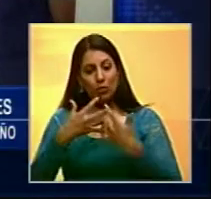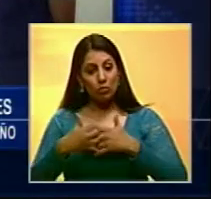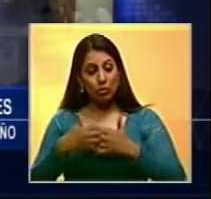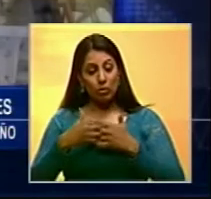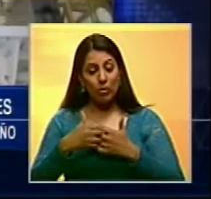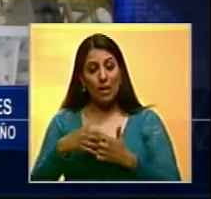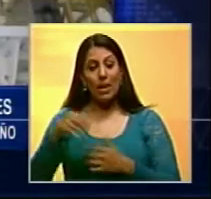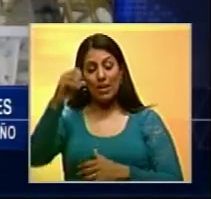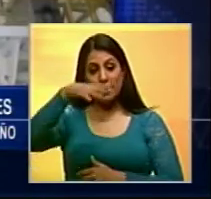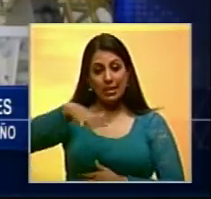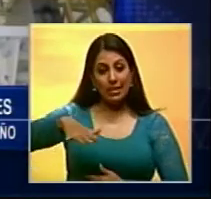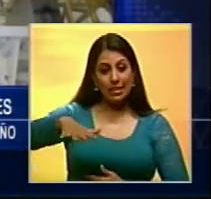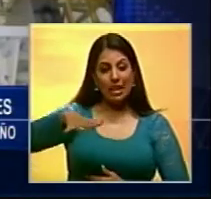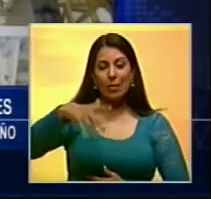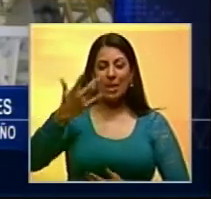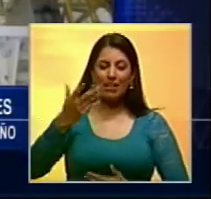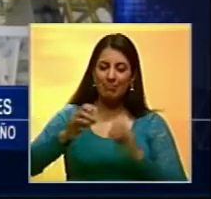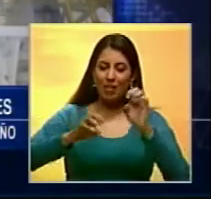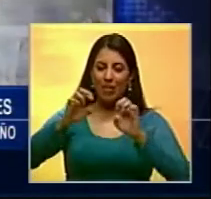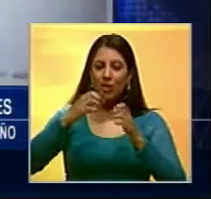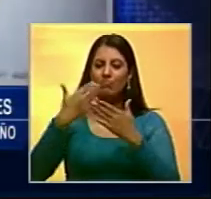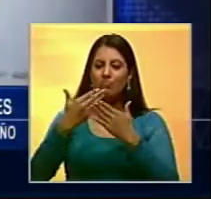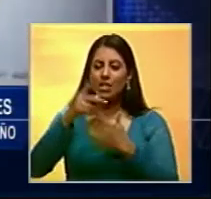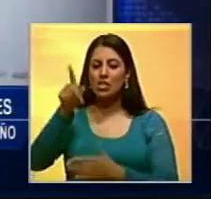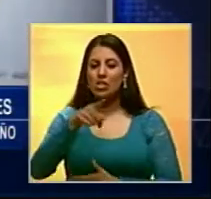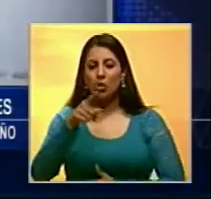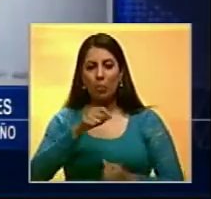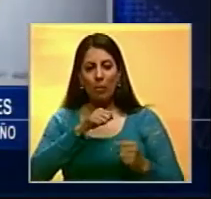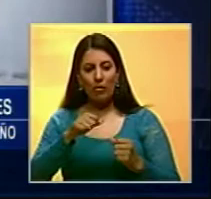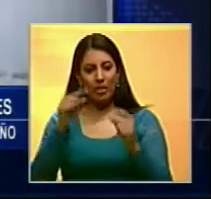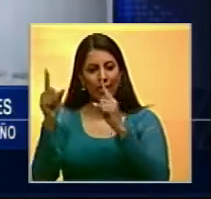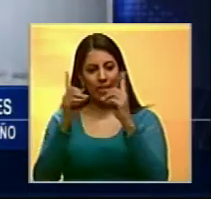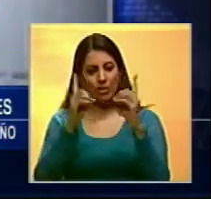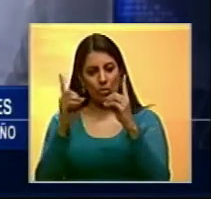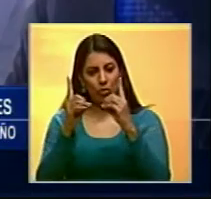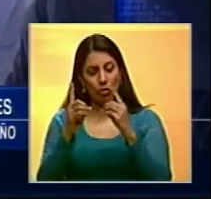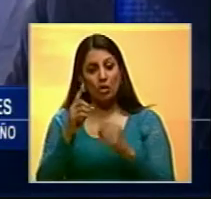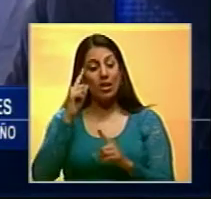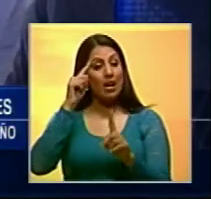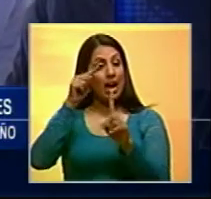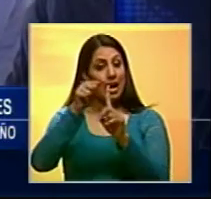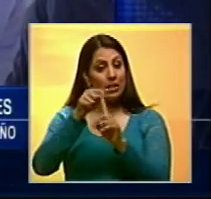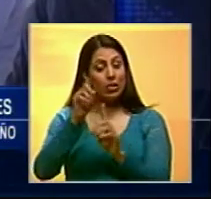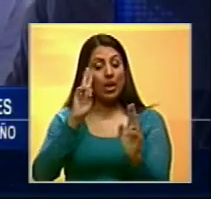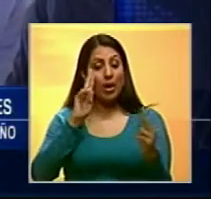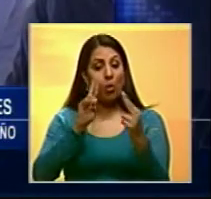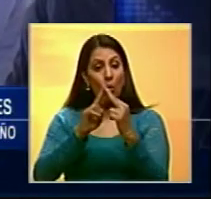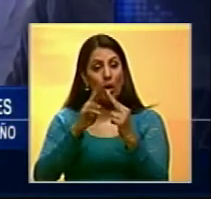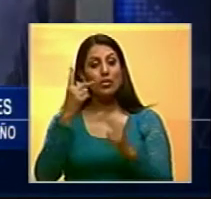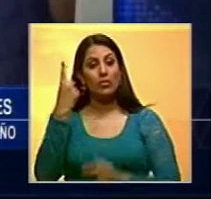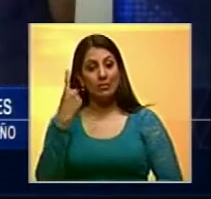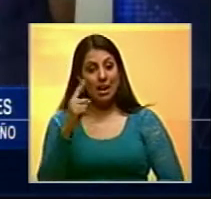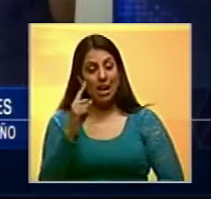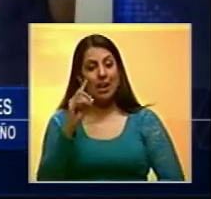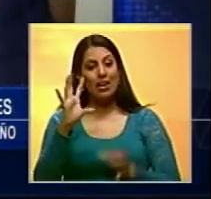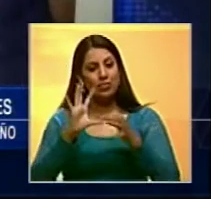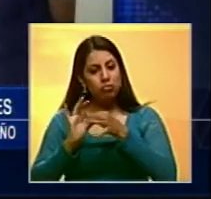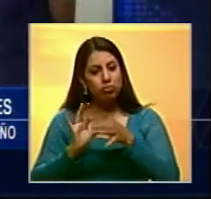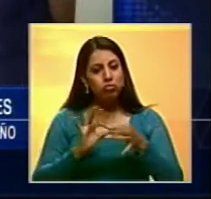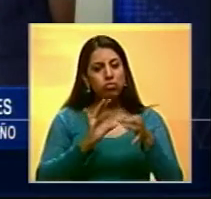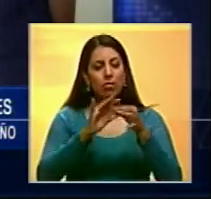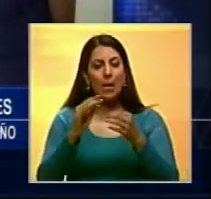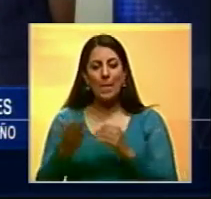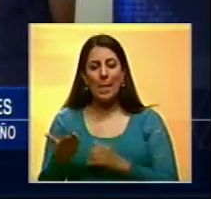industriales del eje llanero para evaluar su efectividad y potenciar su ejecución. Apuntó que en el encuentro establecieron un conjunto de acciones